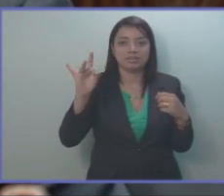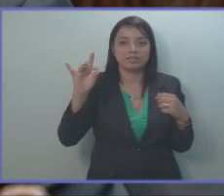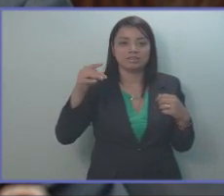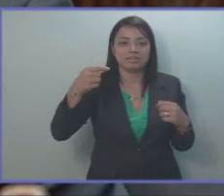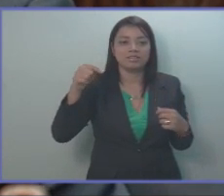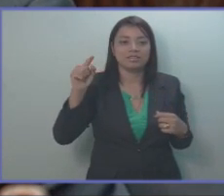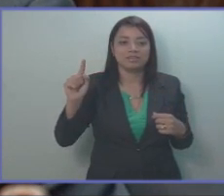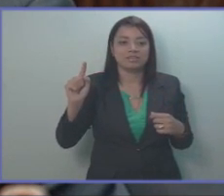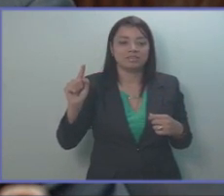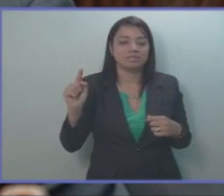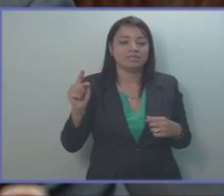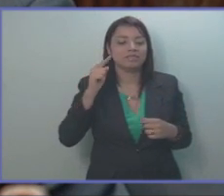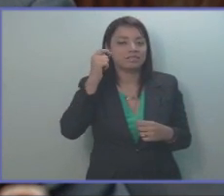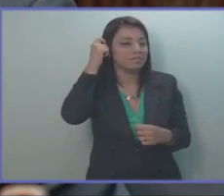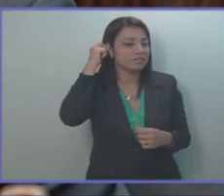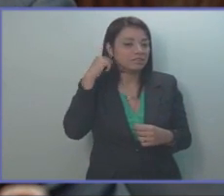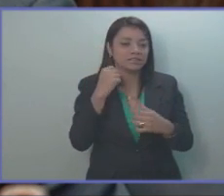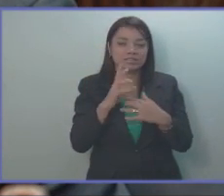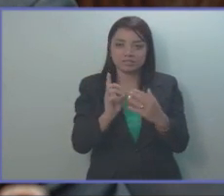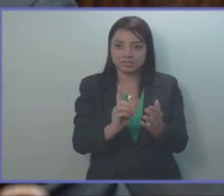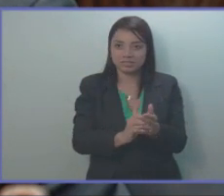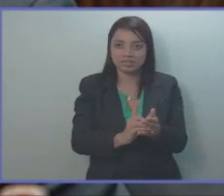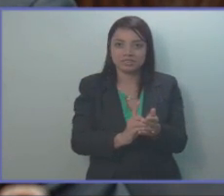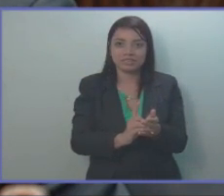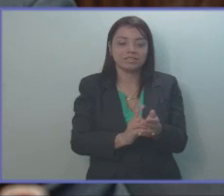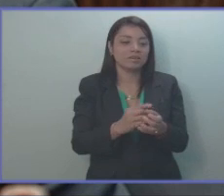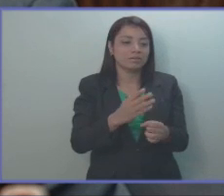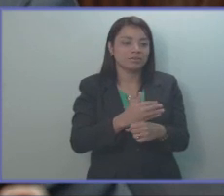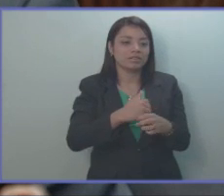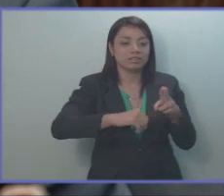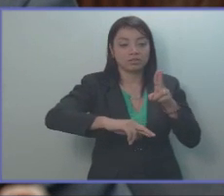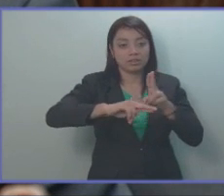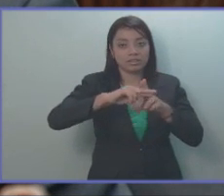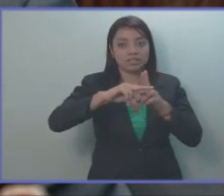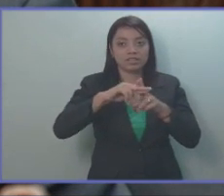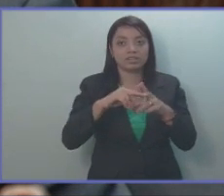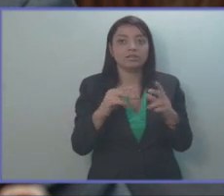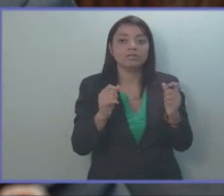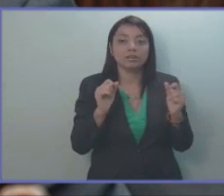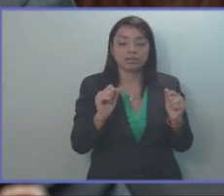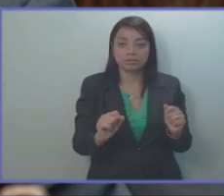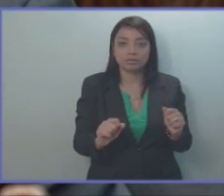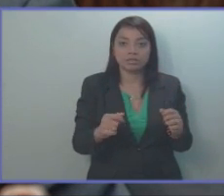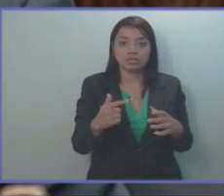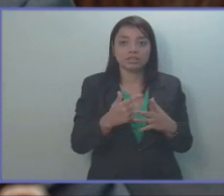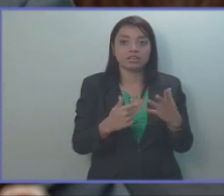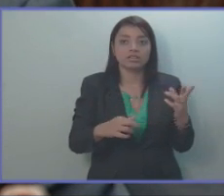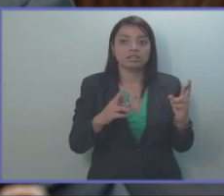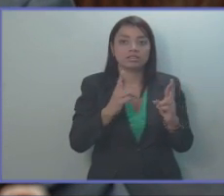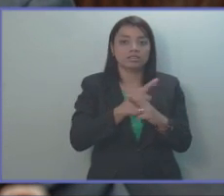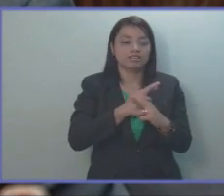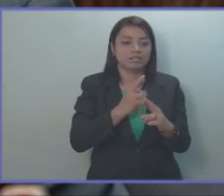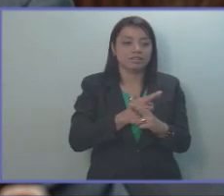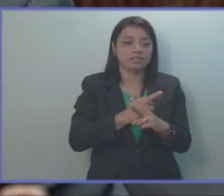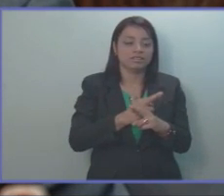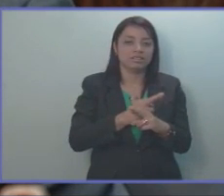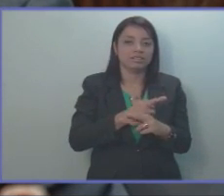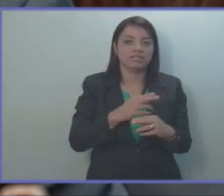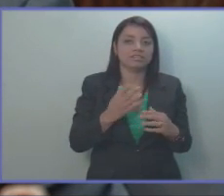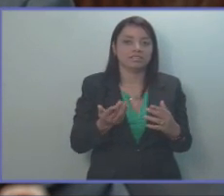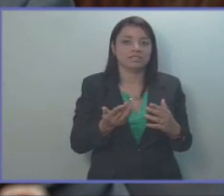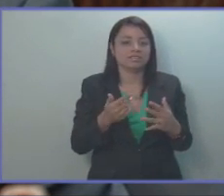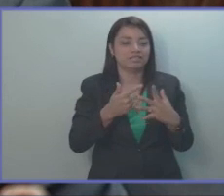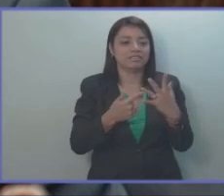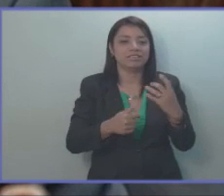2018-1, iniciativa de diputados del Grupo Parlamentario de Arena, en el sentido de reforme la ley penitenciaria.